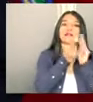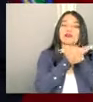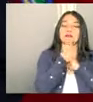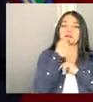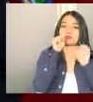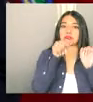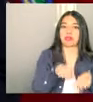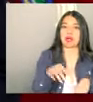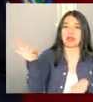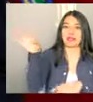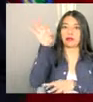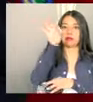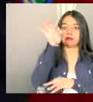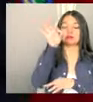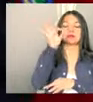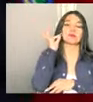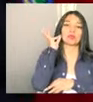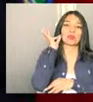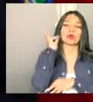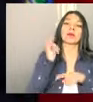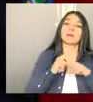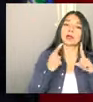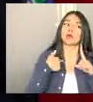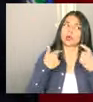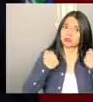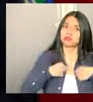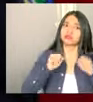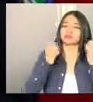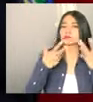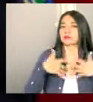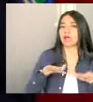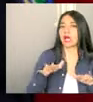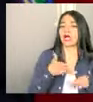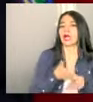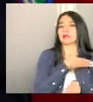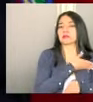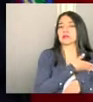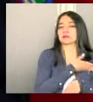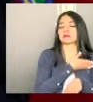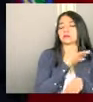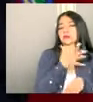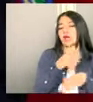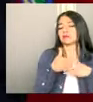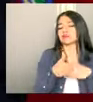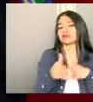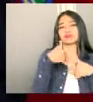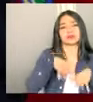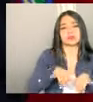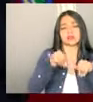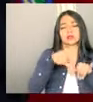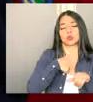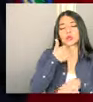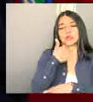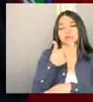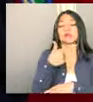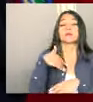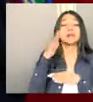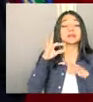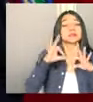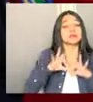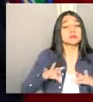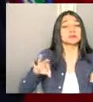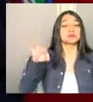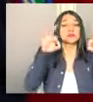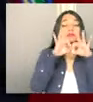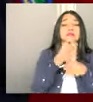creo, y vuelvo a insistir lo que hemos señalado en este y en el siguiente periodo, lo importante es que el